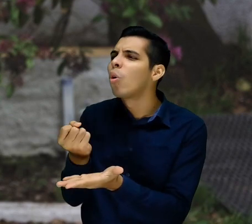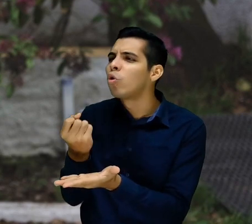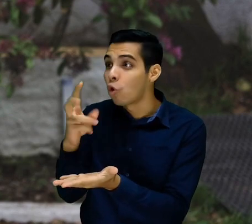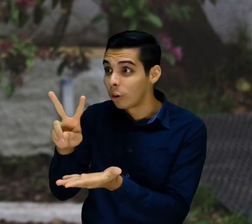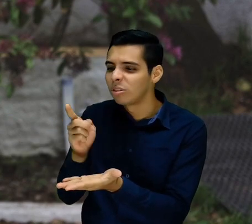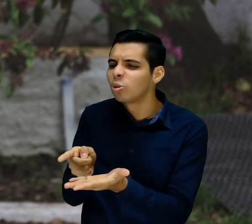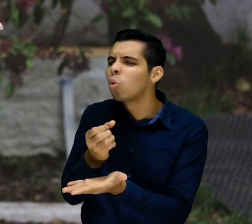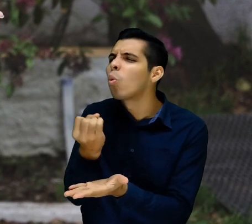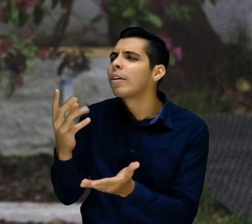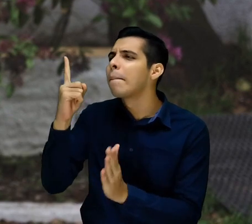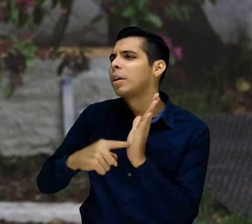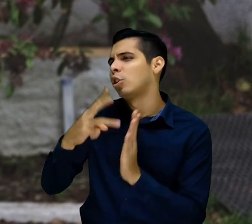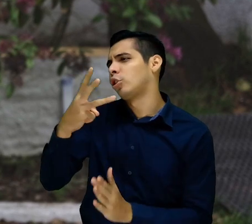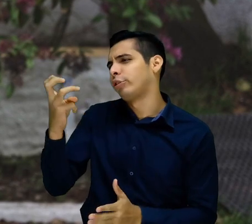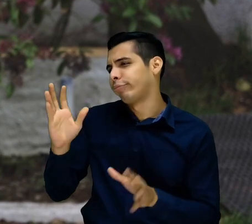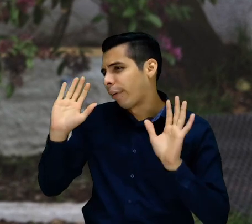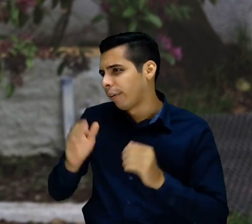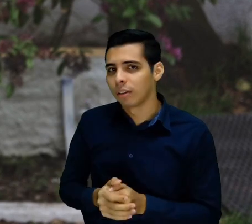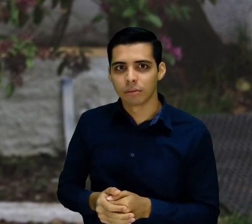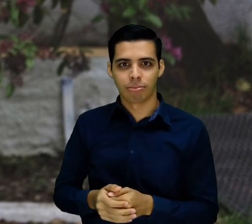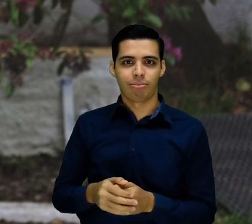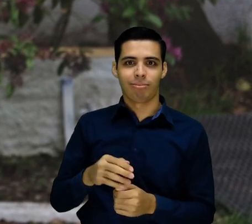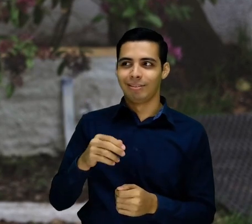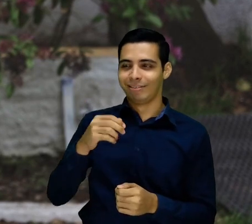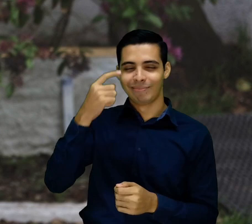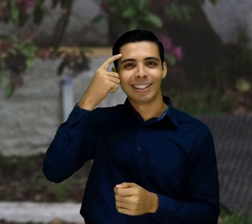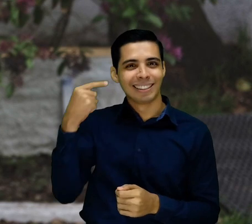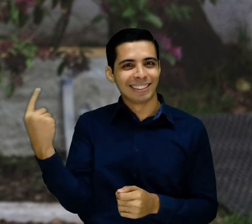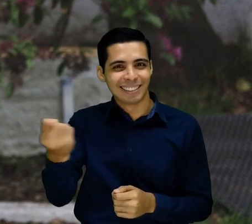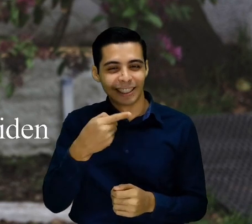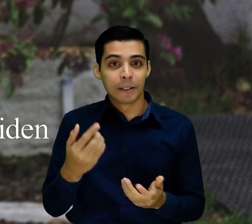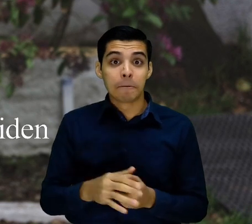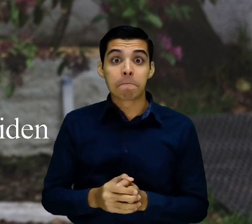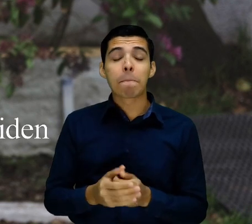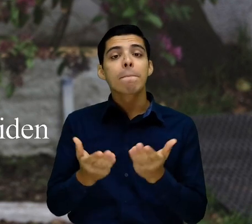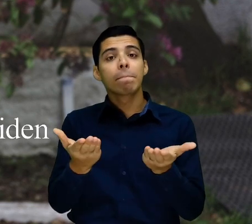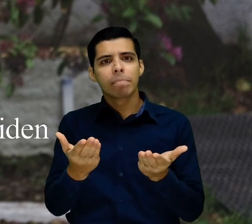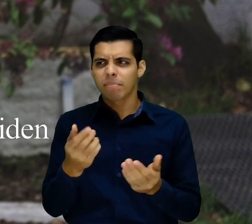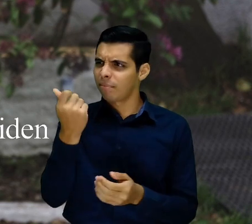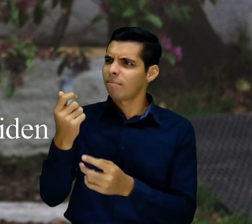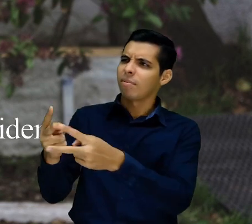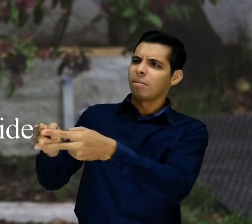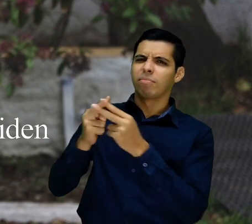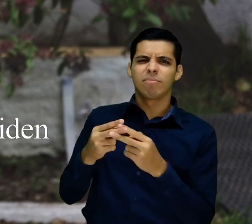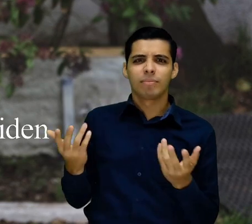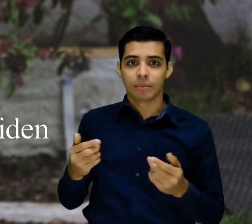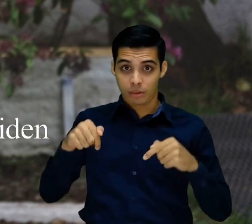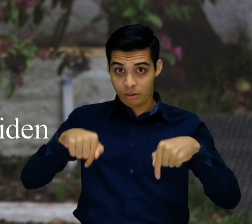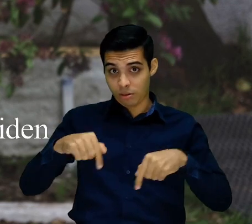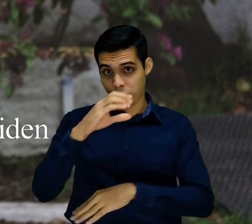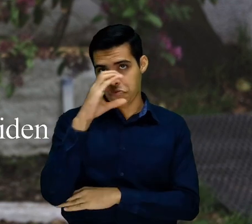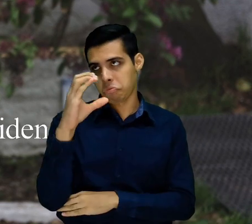poder solventar la deuda externa. Bueno, comencemos por definir qué es la deuda externa. Se refiere a las obligaciones que adquiere un país con acreedores